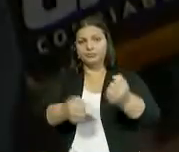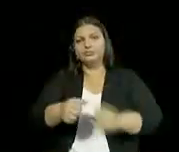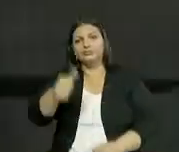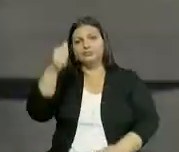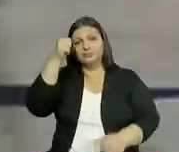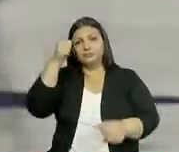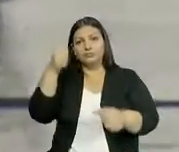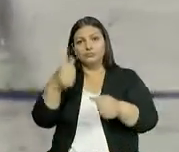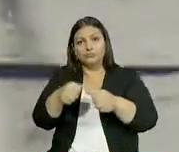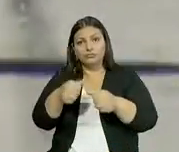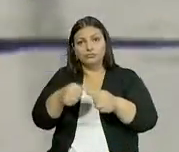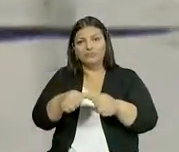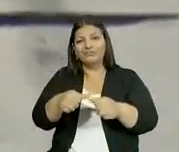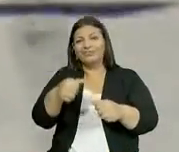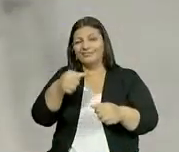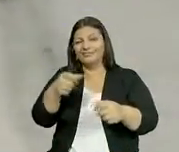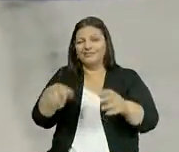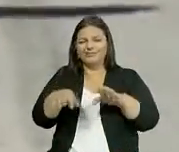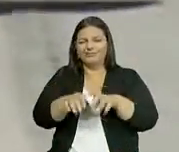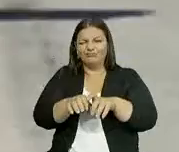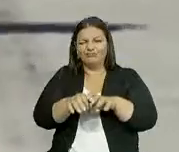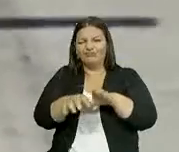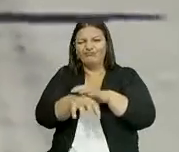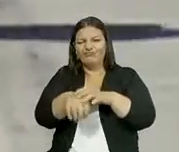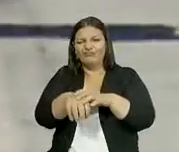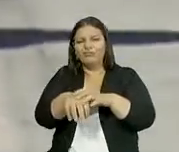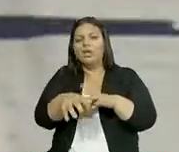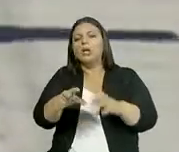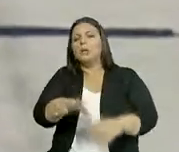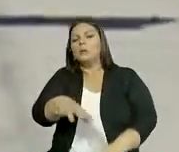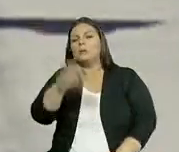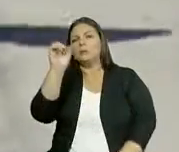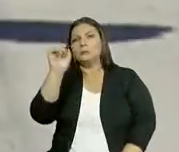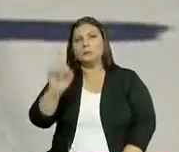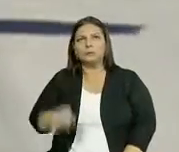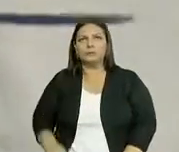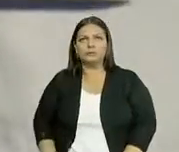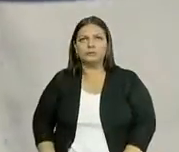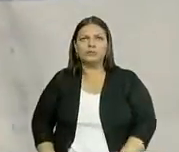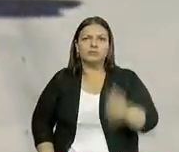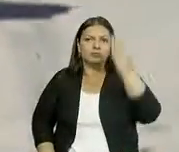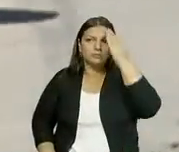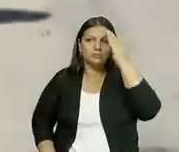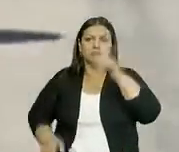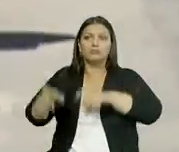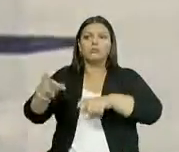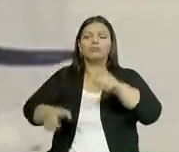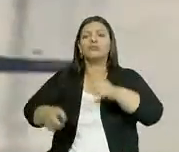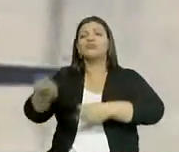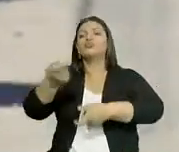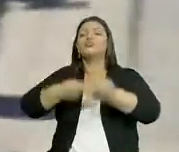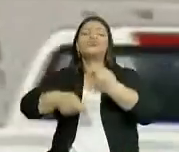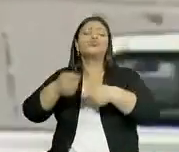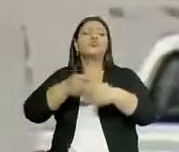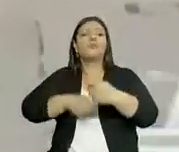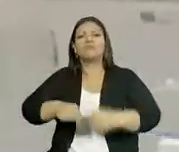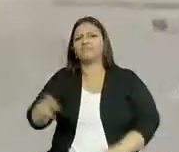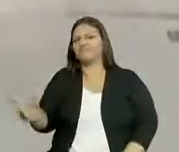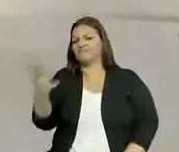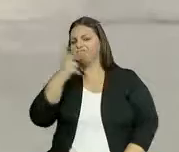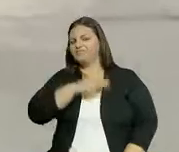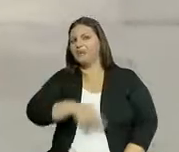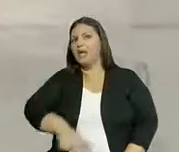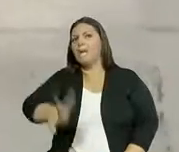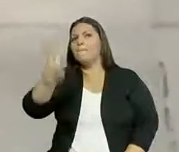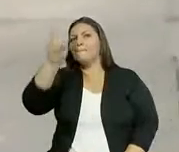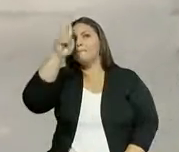del año. Además, expresaron que tienen identificados a supuestos vendedores que recorren la zona con la finalidad de